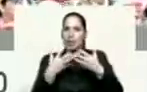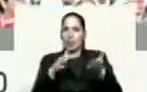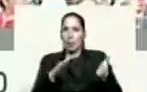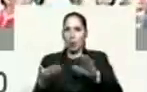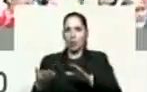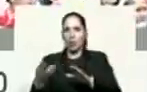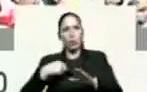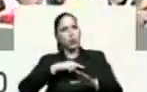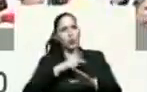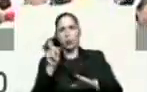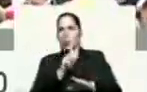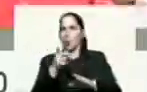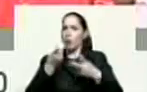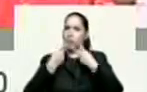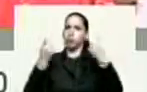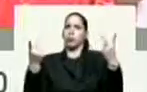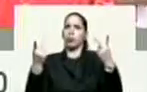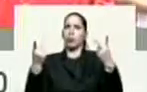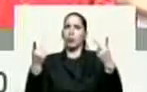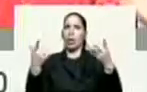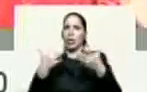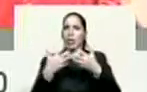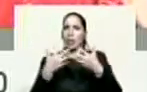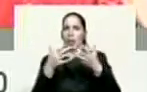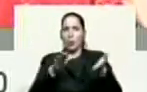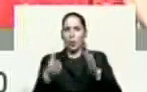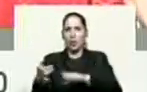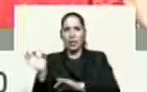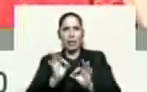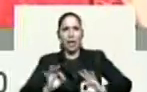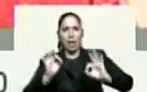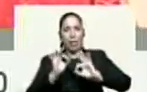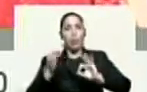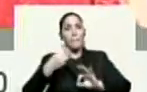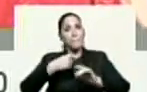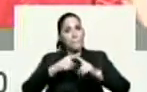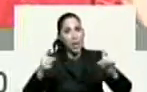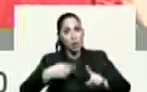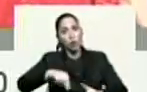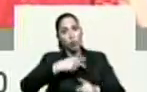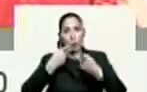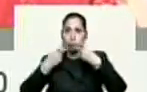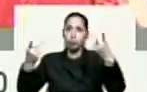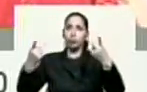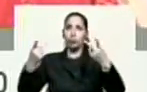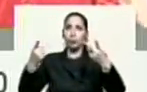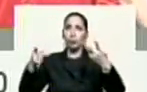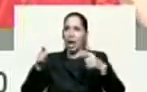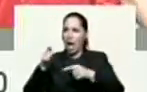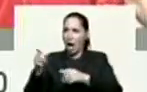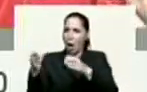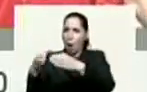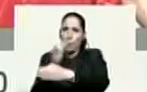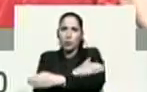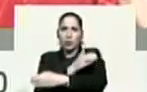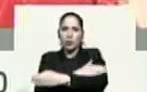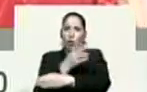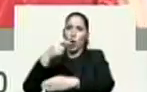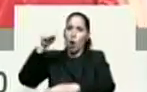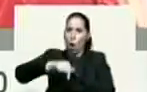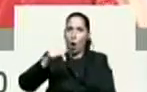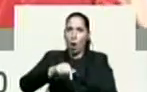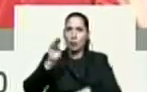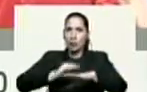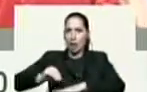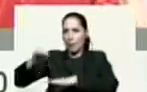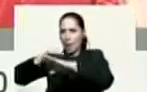nadie. Pero le vamos a decir lo siguiente a aquellos que hoy están llamando a